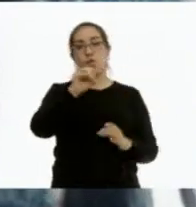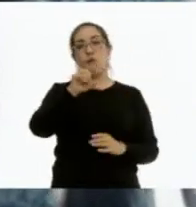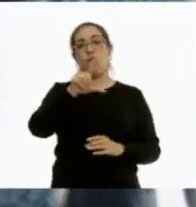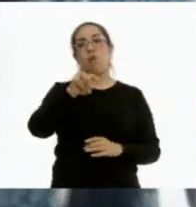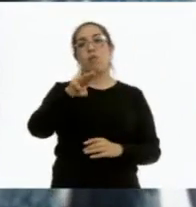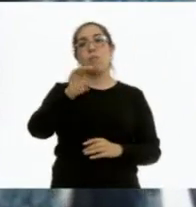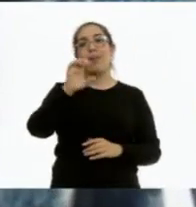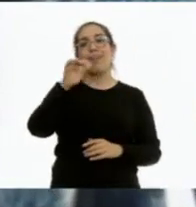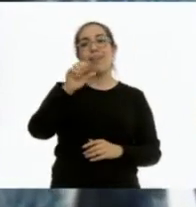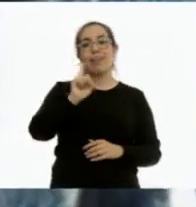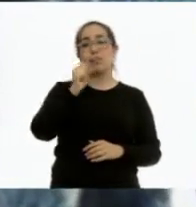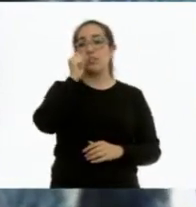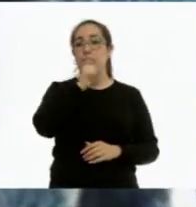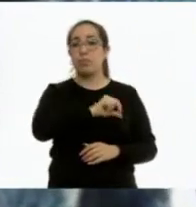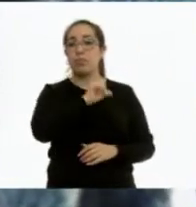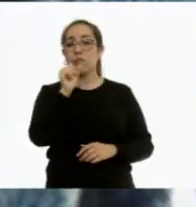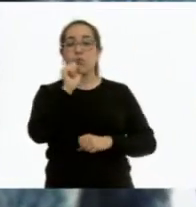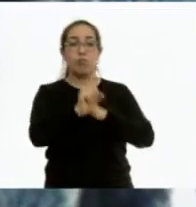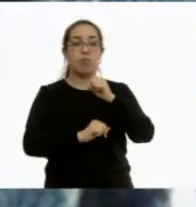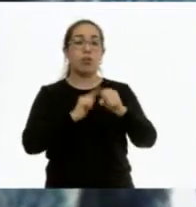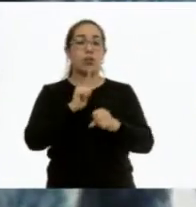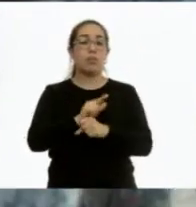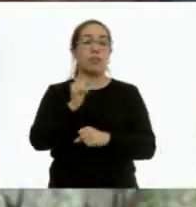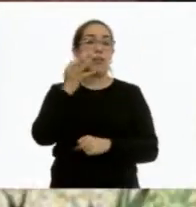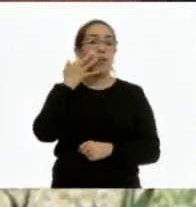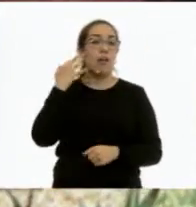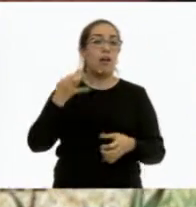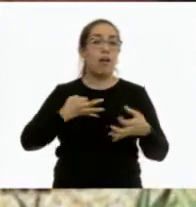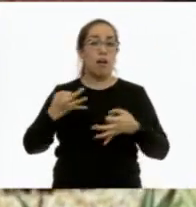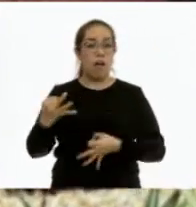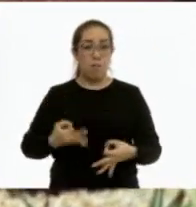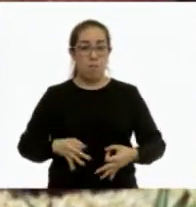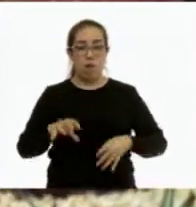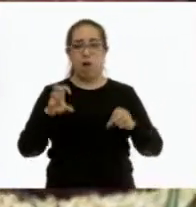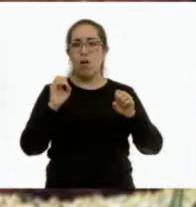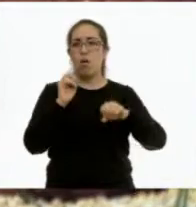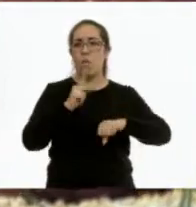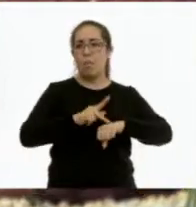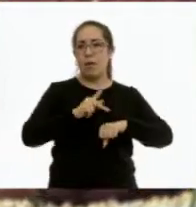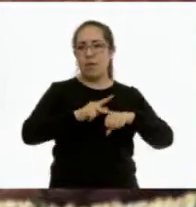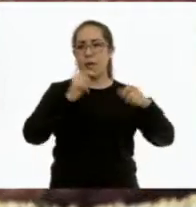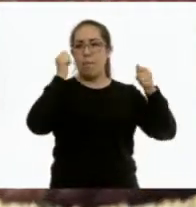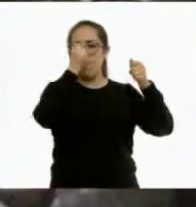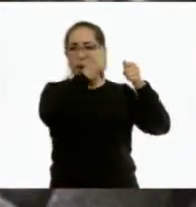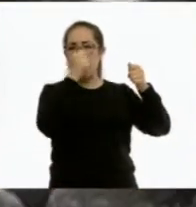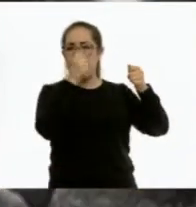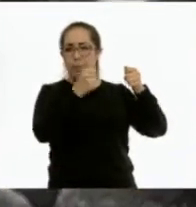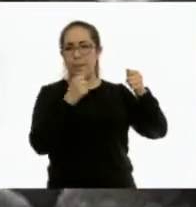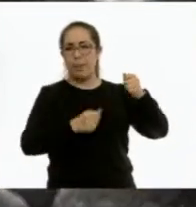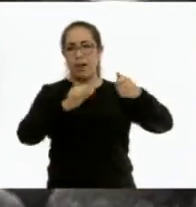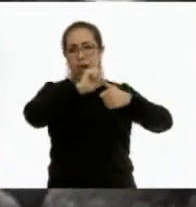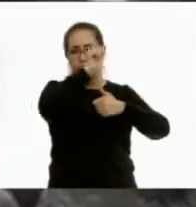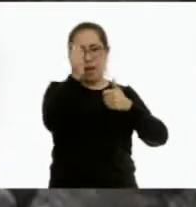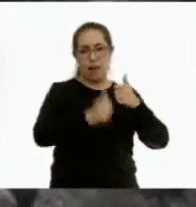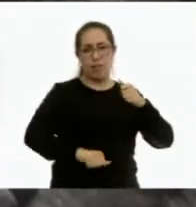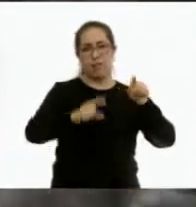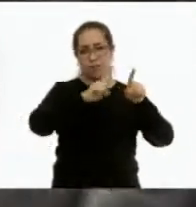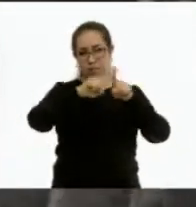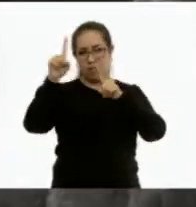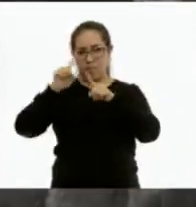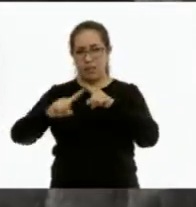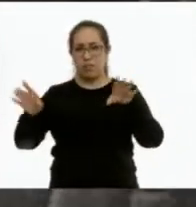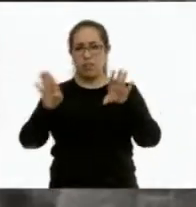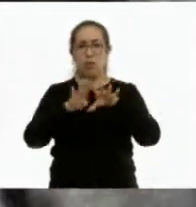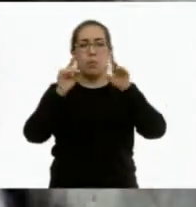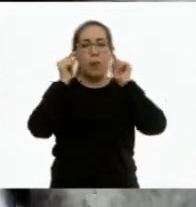jaguar asociado a la figura humana, las grandes mesas de piedra o mampostería, o los rostros con ojos rasgados,